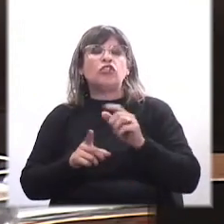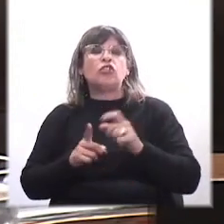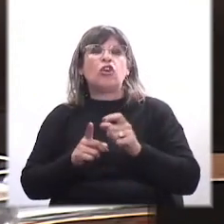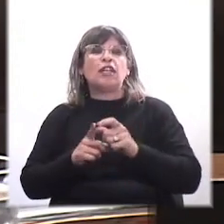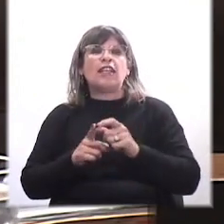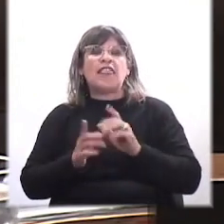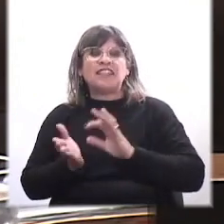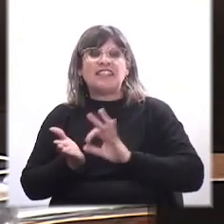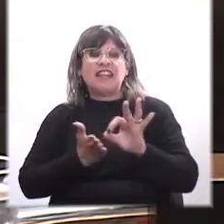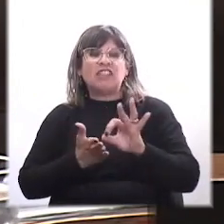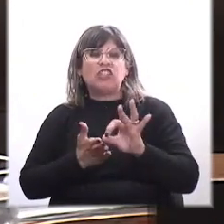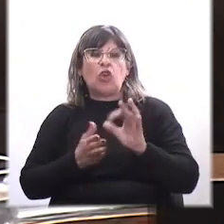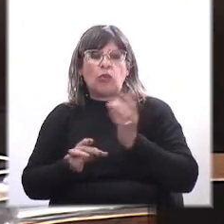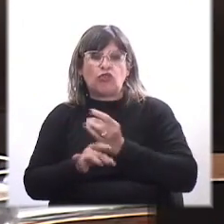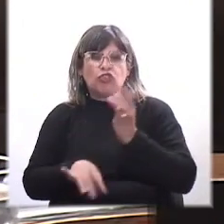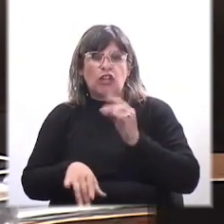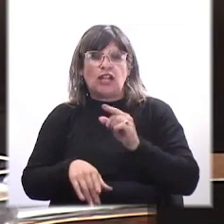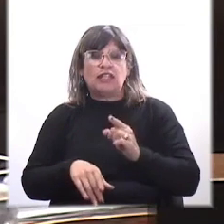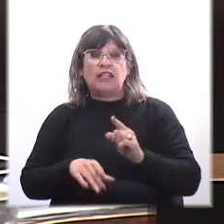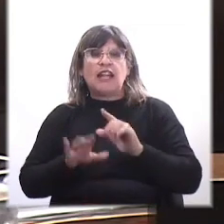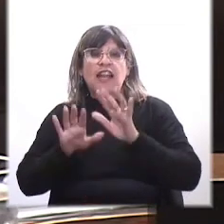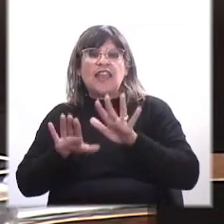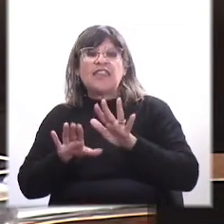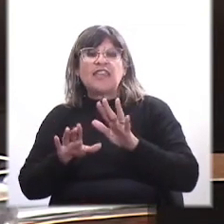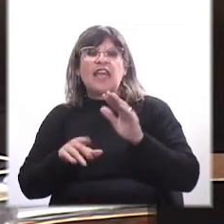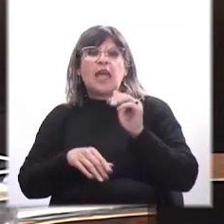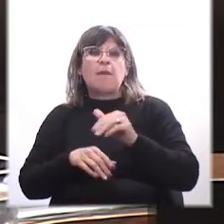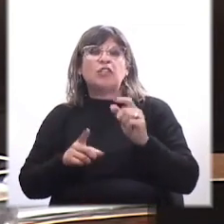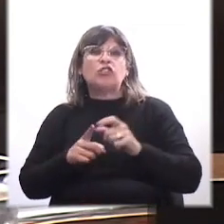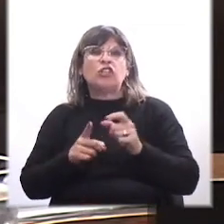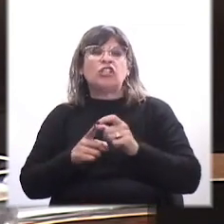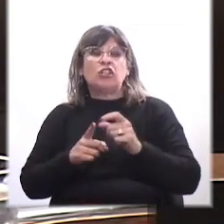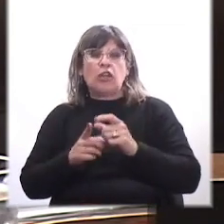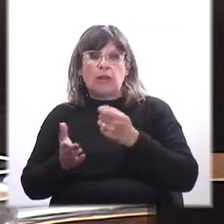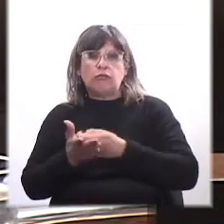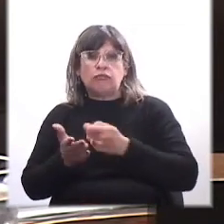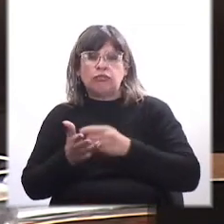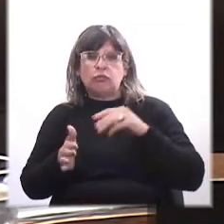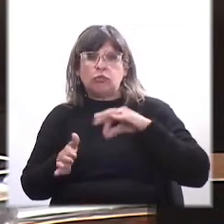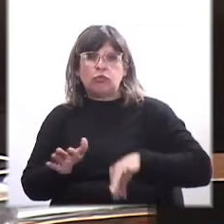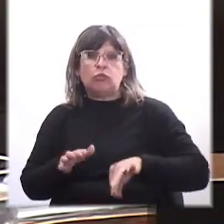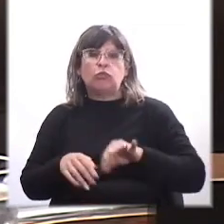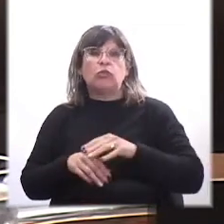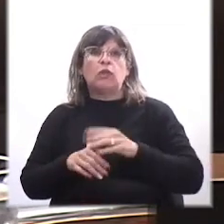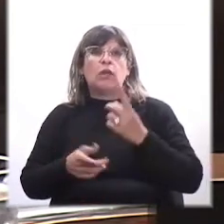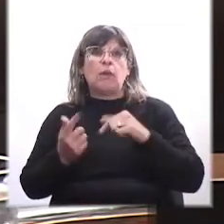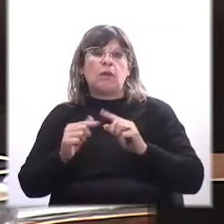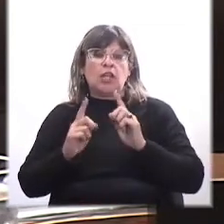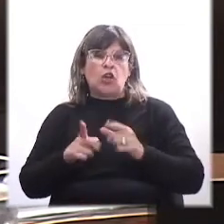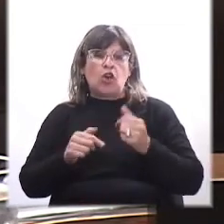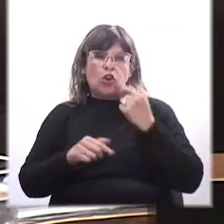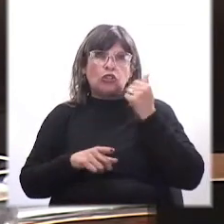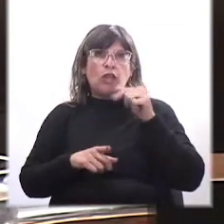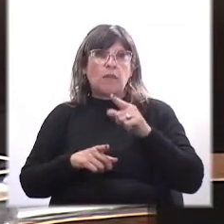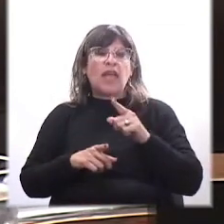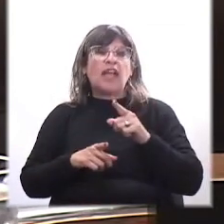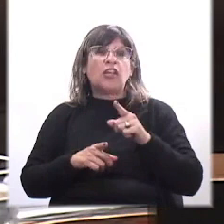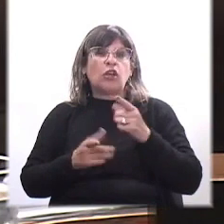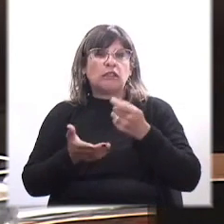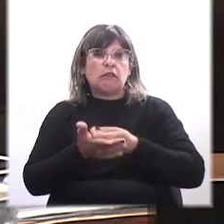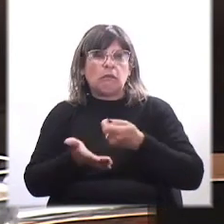servicios profesionales, 10 millones de dólares de remuneraciones, pero también los rubros que se